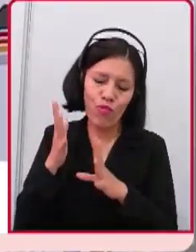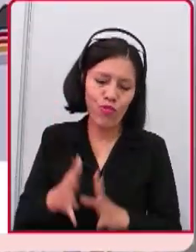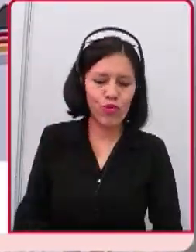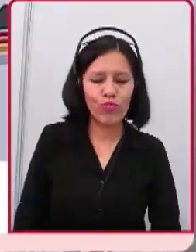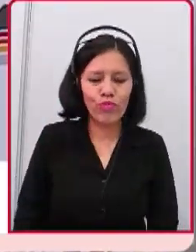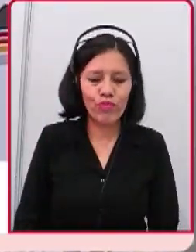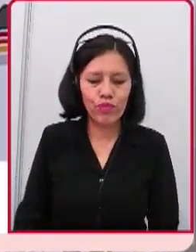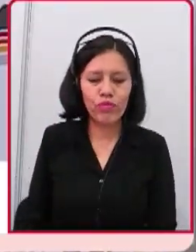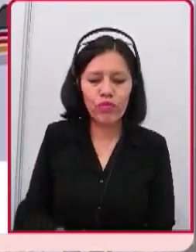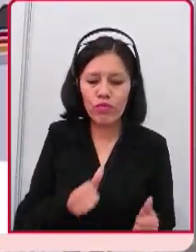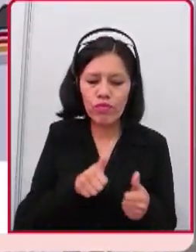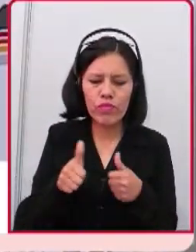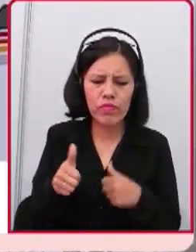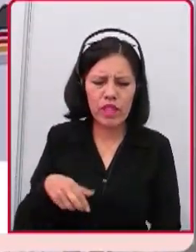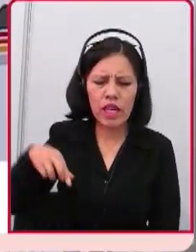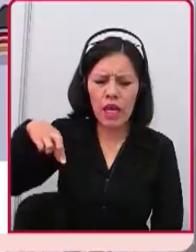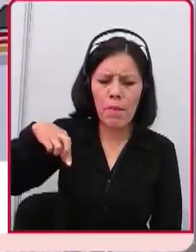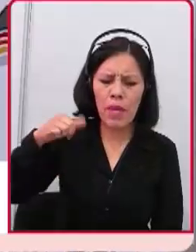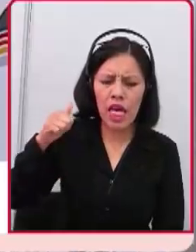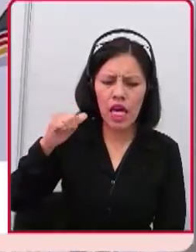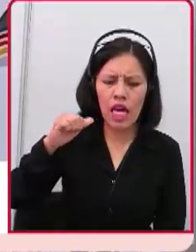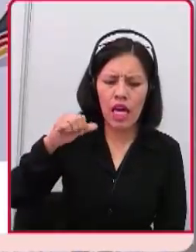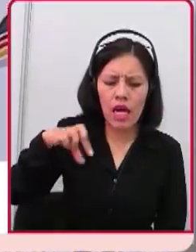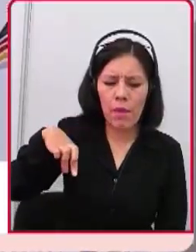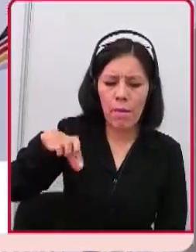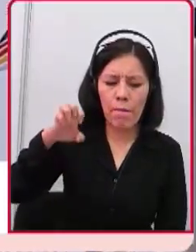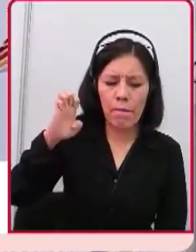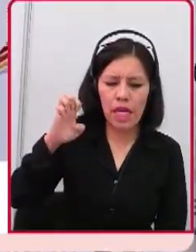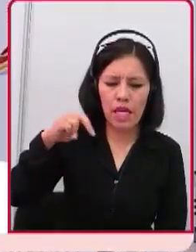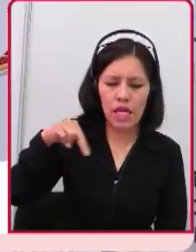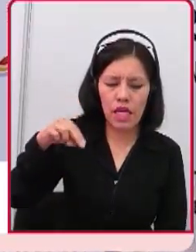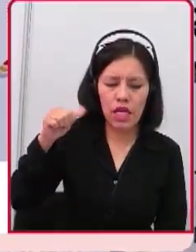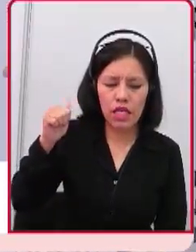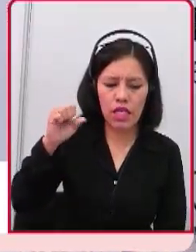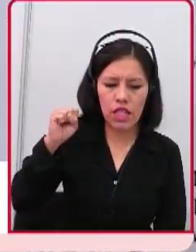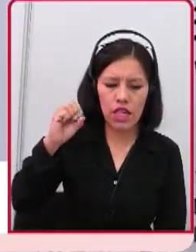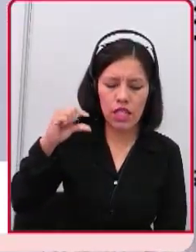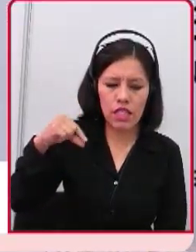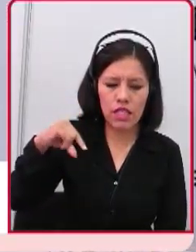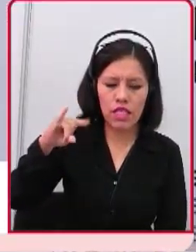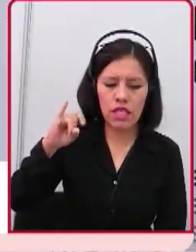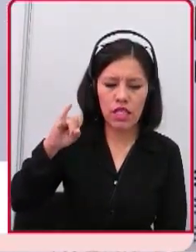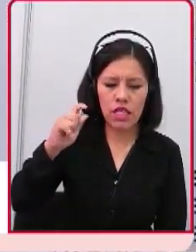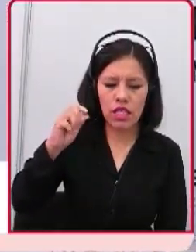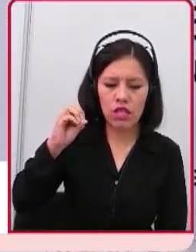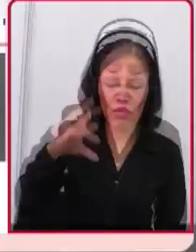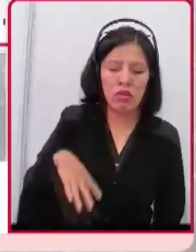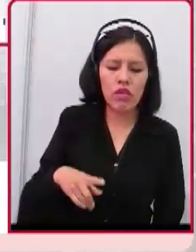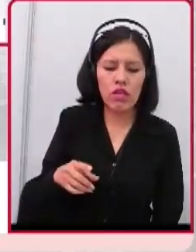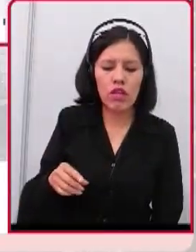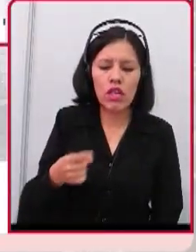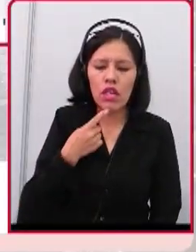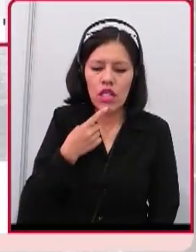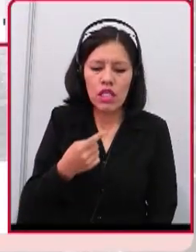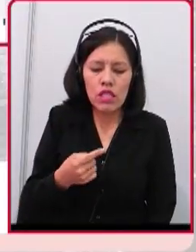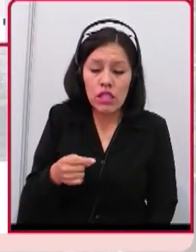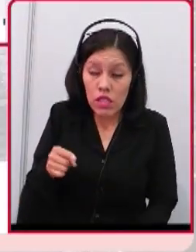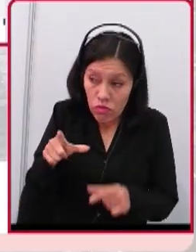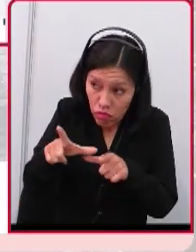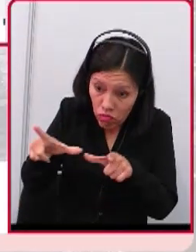está ubicado en el corazón del distrito de Concepción de Oro, en el estado de